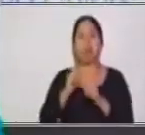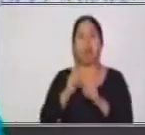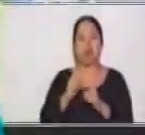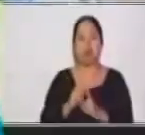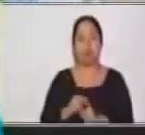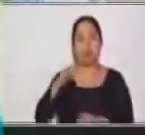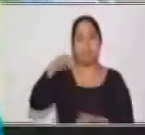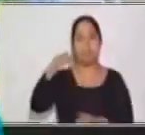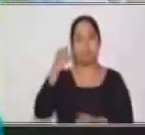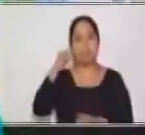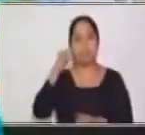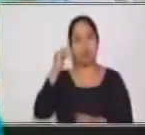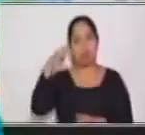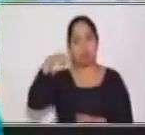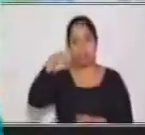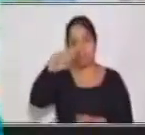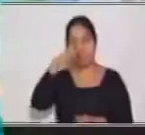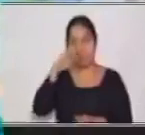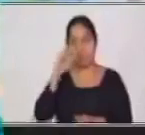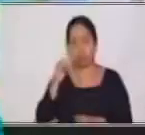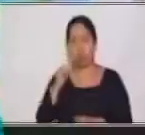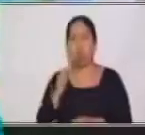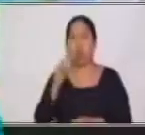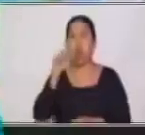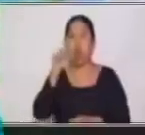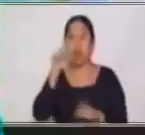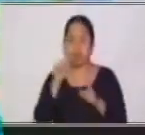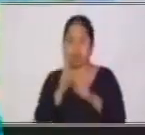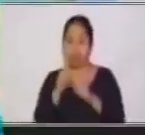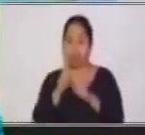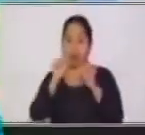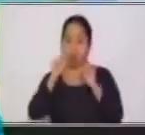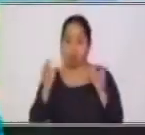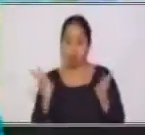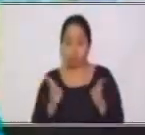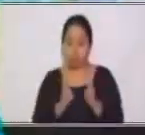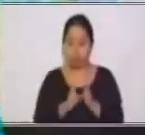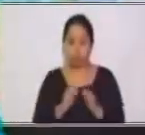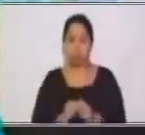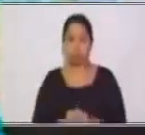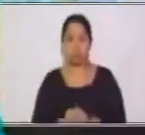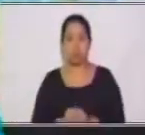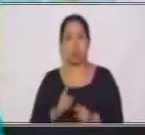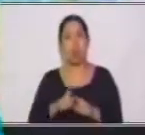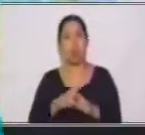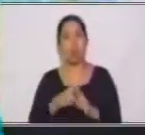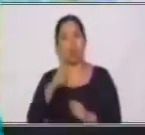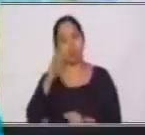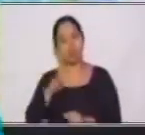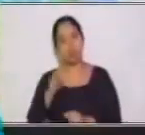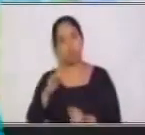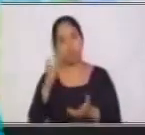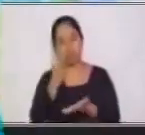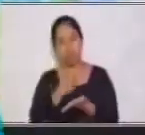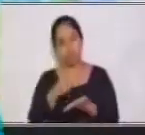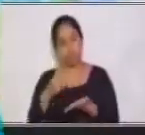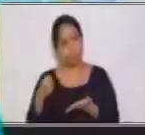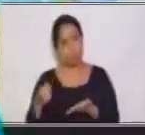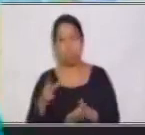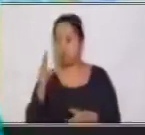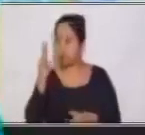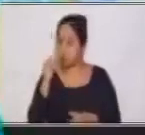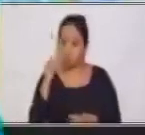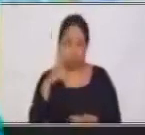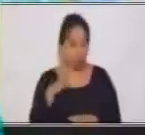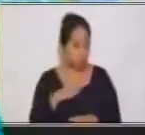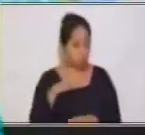Esta palabra es una de las cuales podemos acortarla para cuando necesitemos escribirla, no tengamos